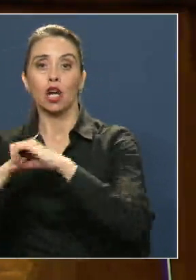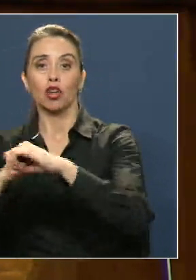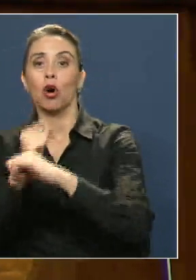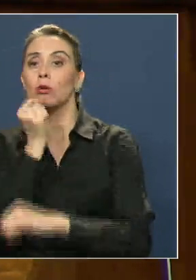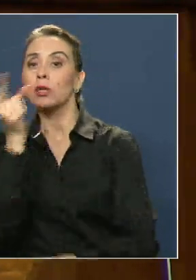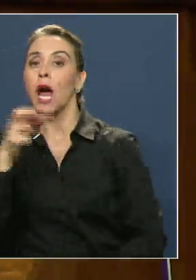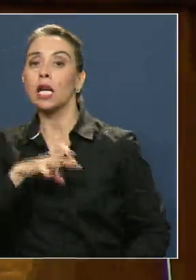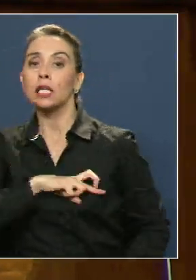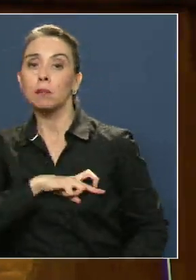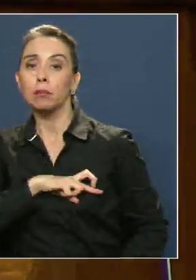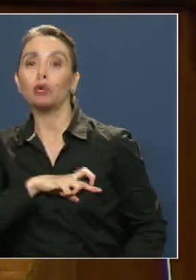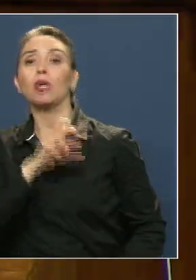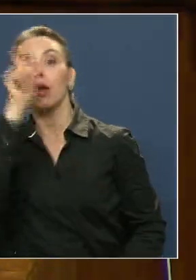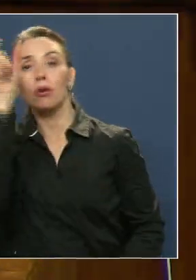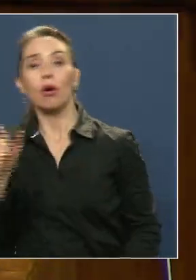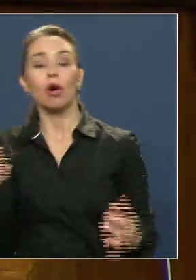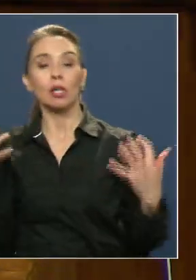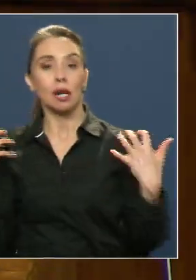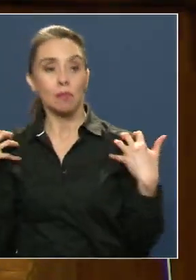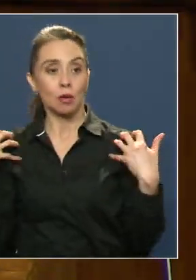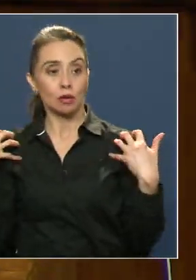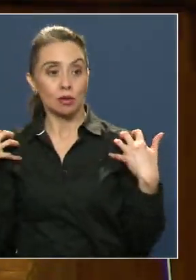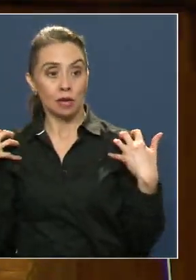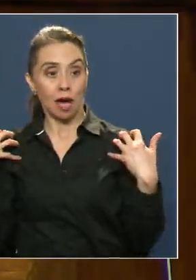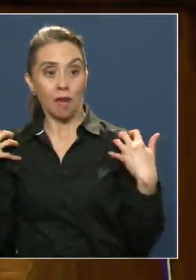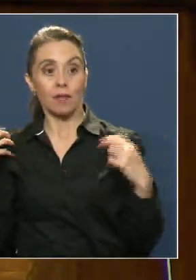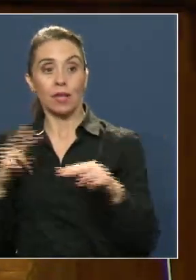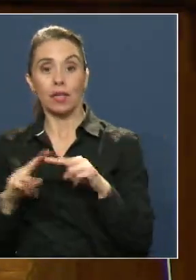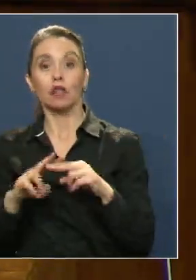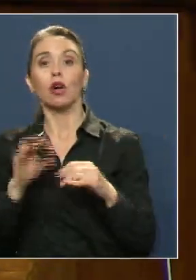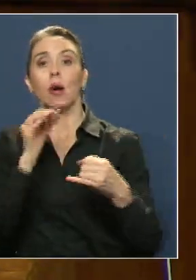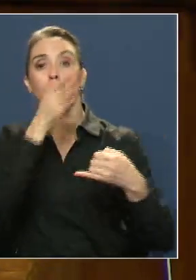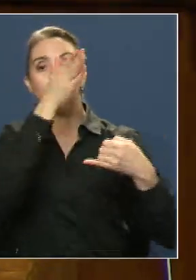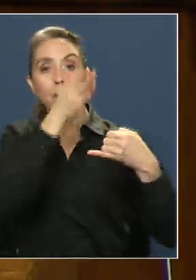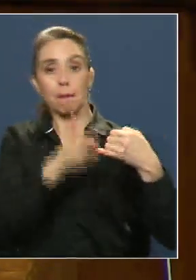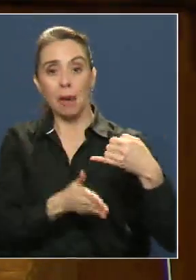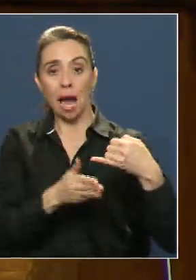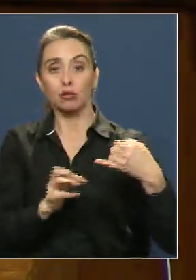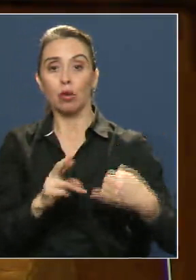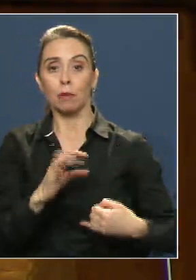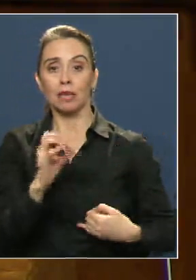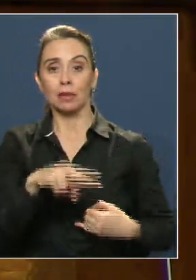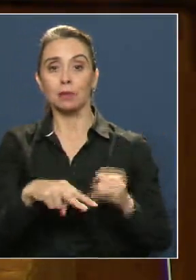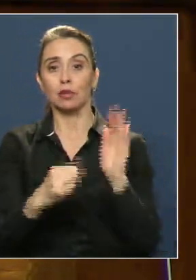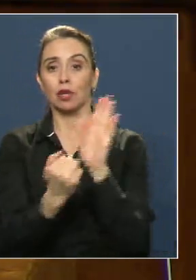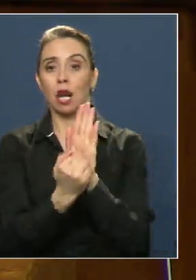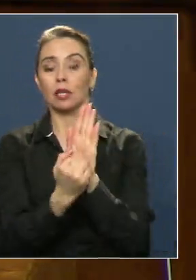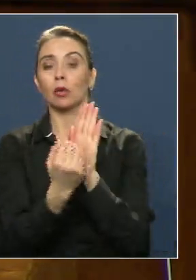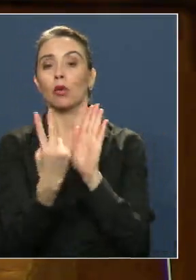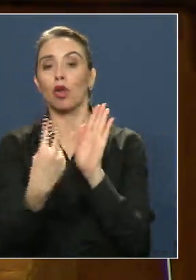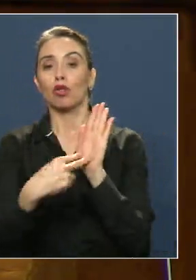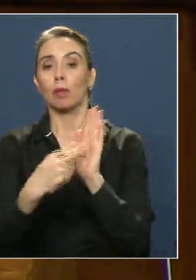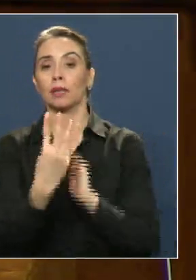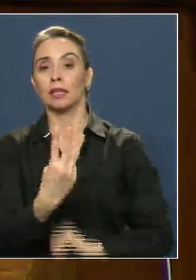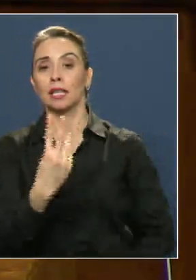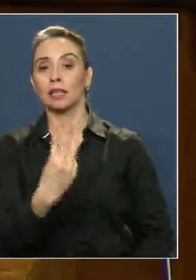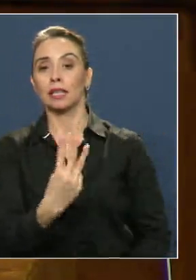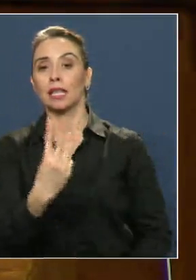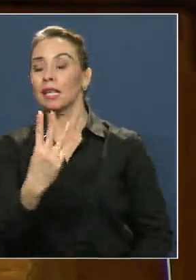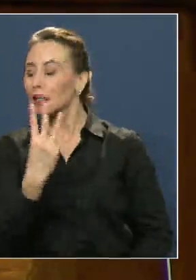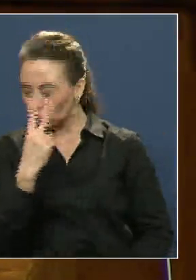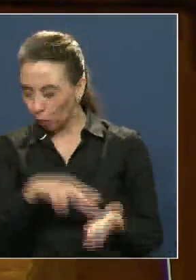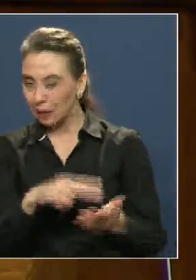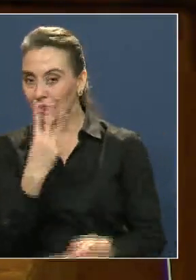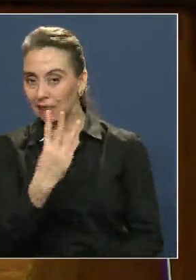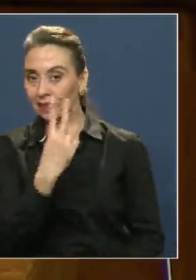imputado o del responsable del hecho ajeno, transcurrido el plazo de prescripción establecido en el artículo 2332 del Código Civil,